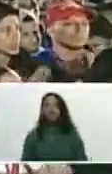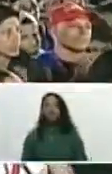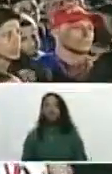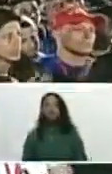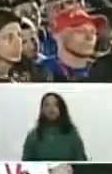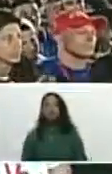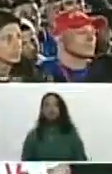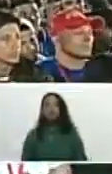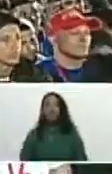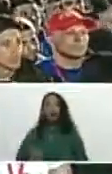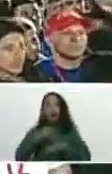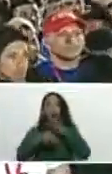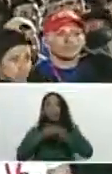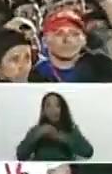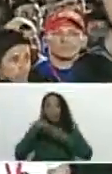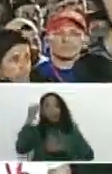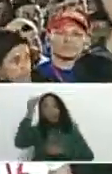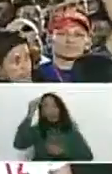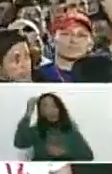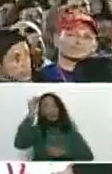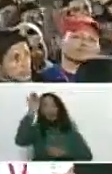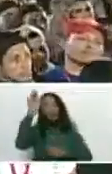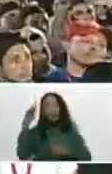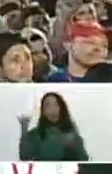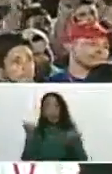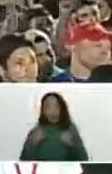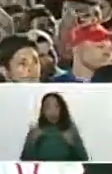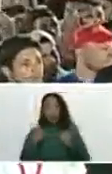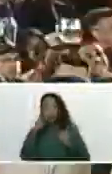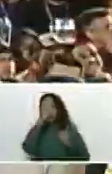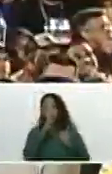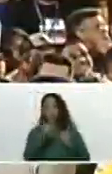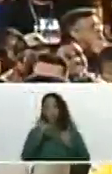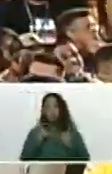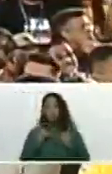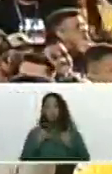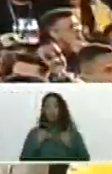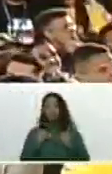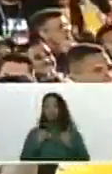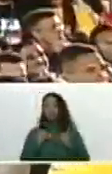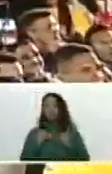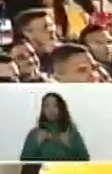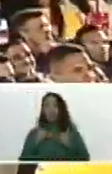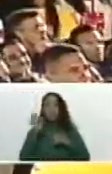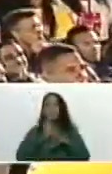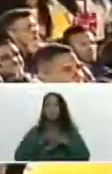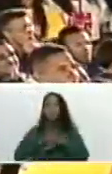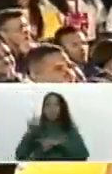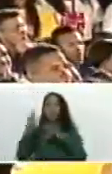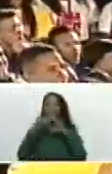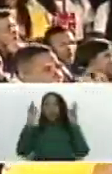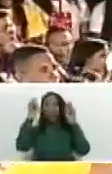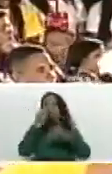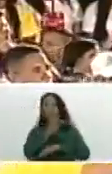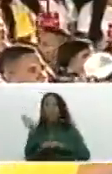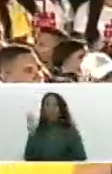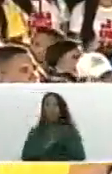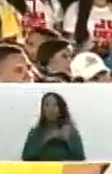Lo hacemos pensando en el futuro y no en nosotros directamente. Por eso todos los temas que ustedes han puesto